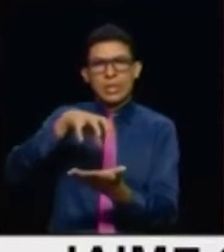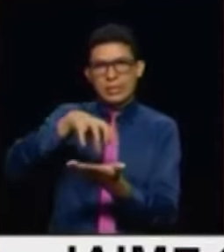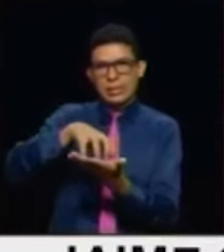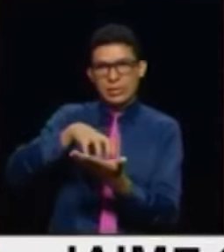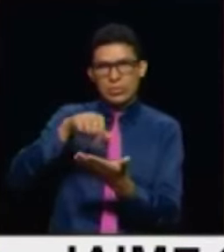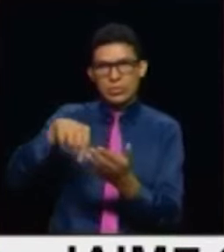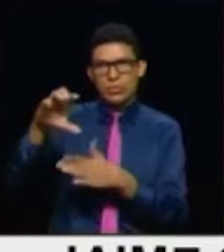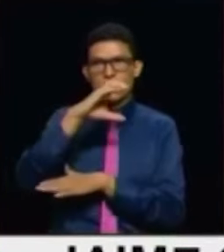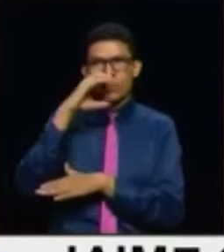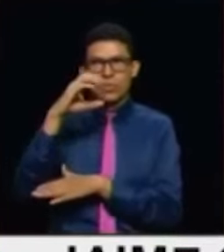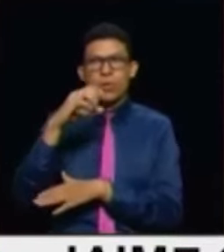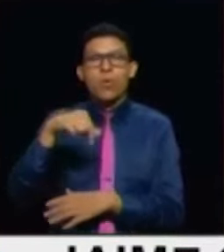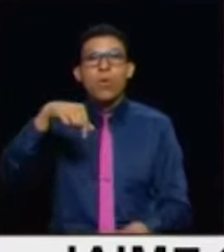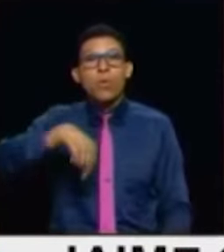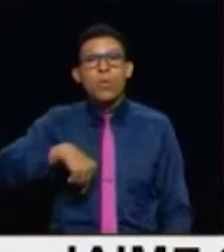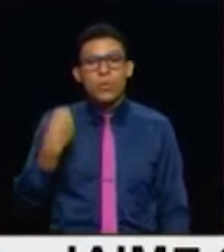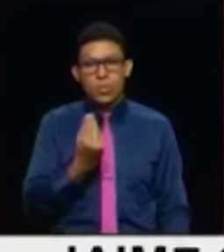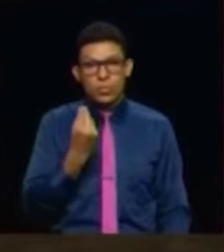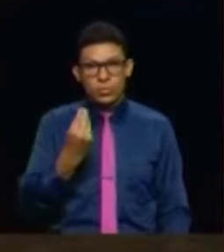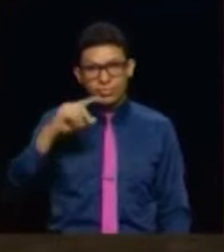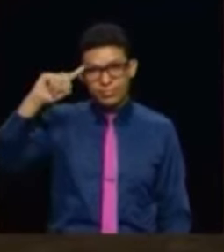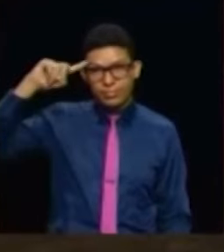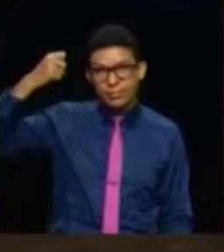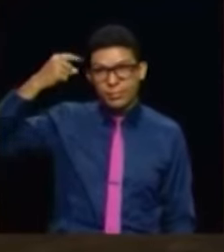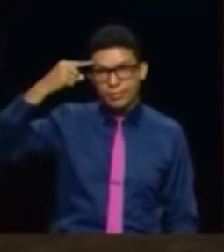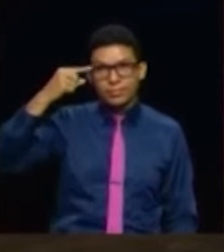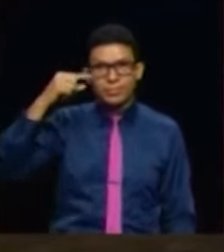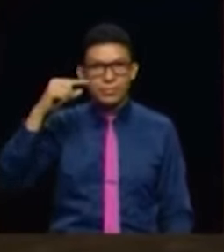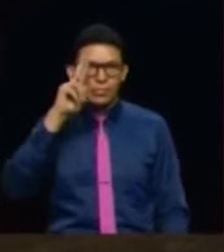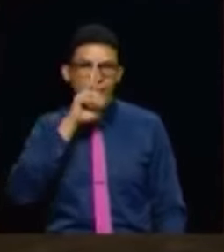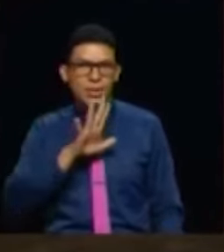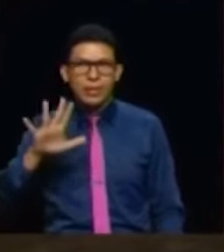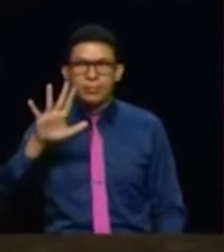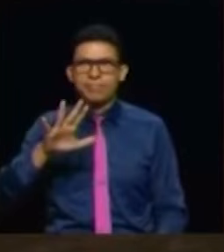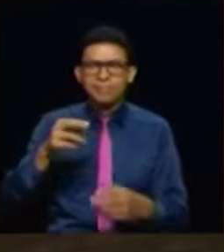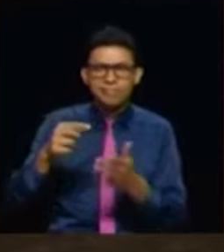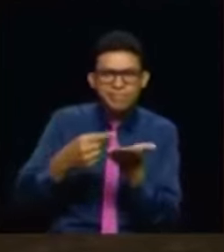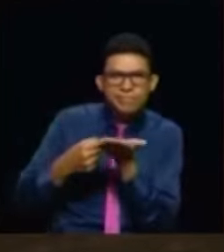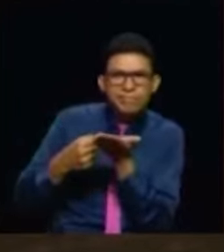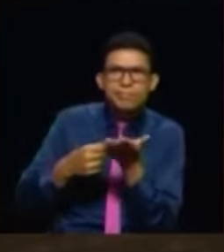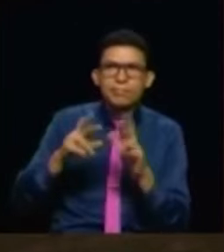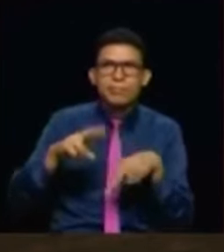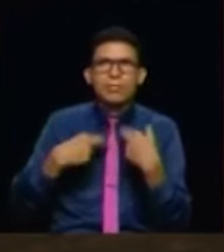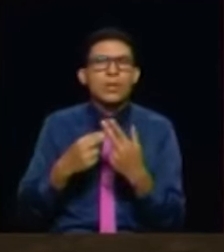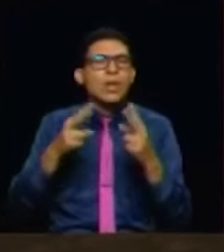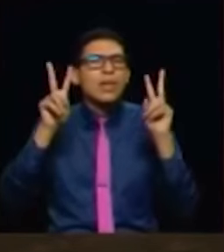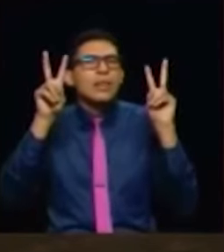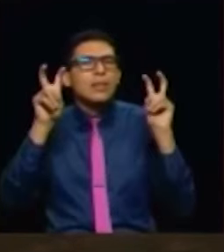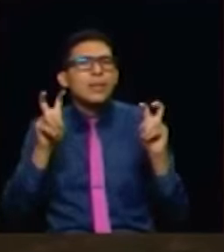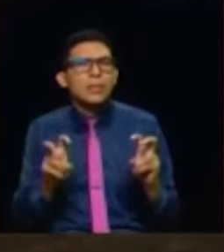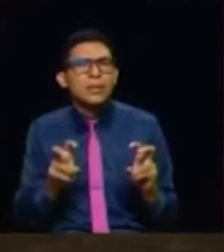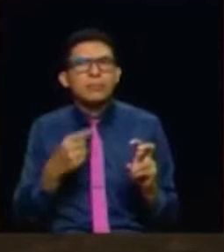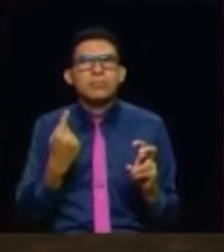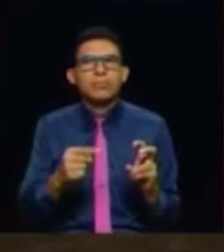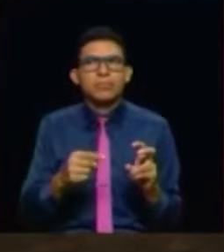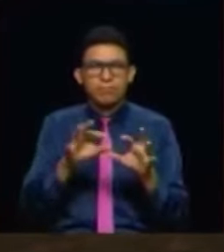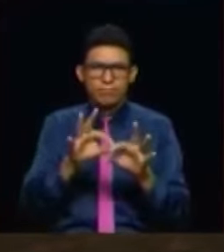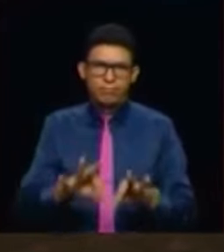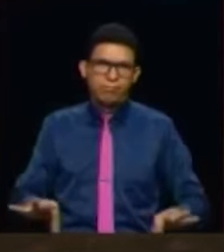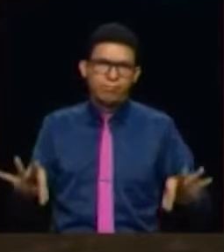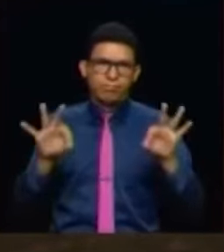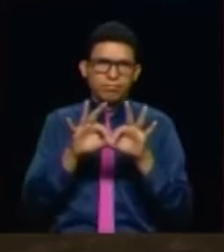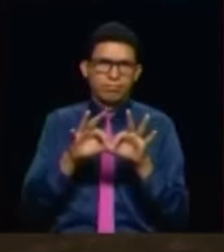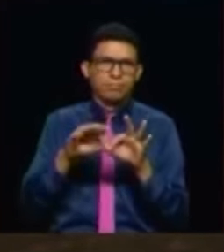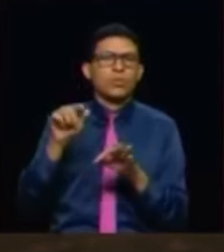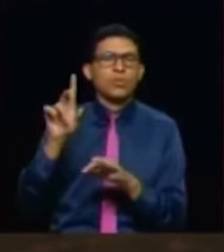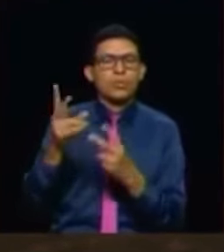donde hoy el Consejo Gremial y el Gobierno Nacional adelantaron diferentes reuniones para hablar sobre temas que serán de vital importancia para